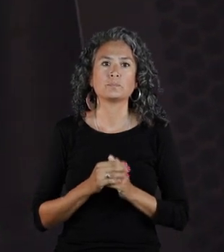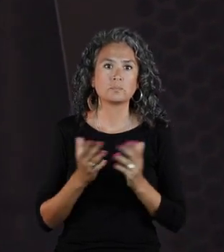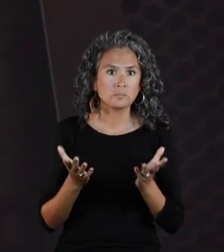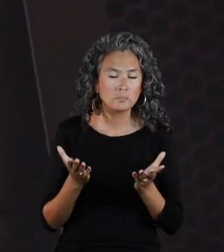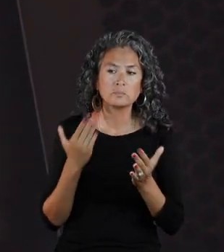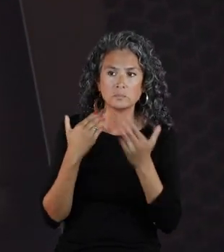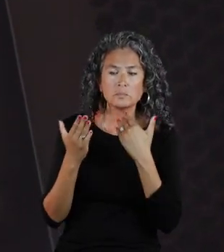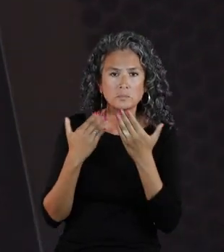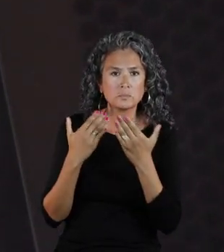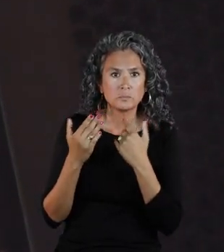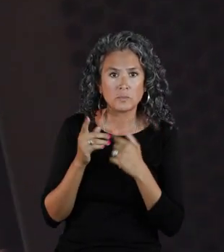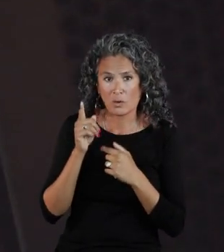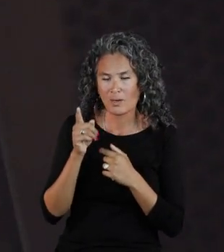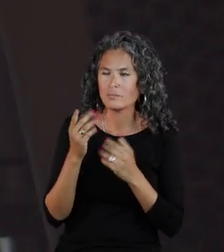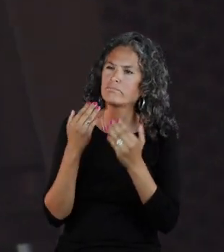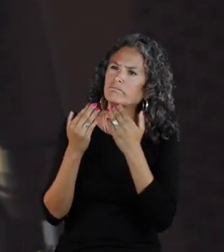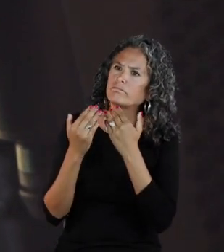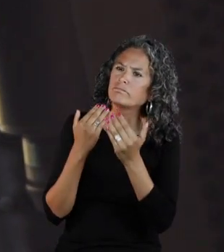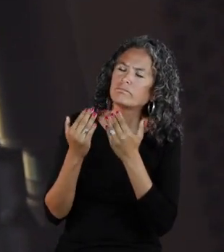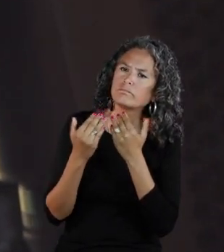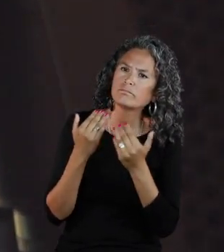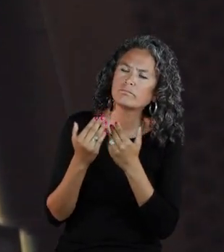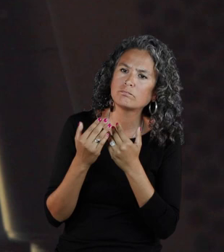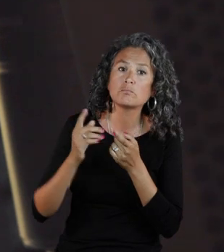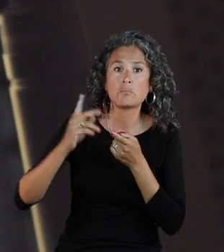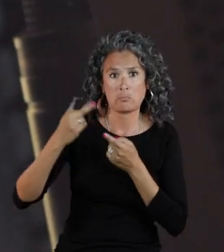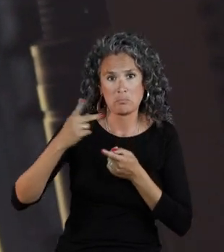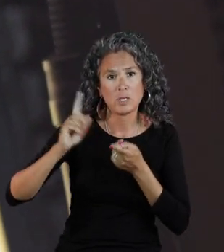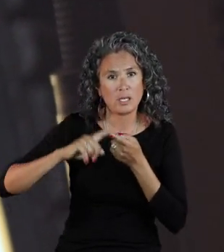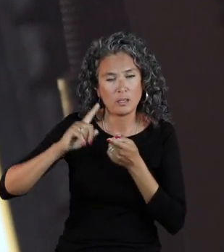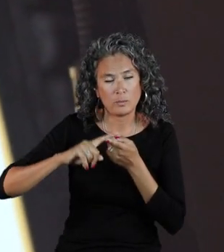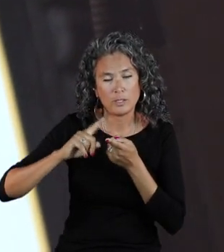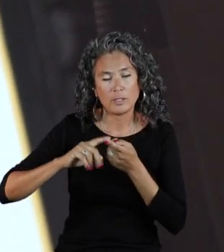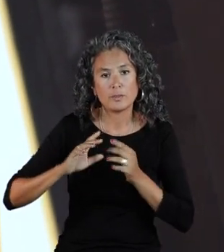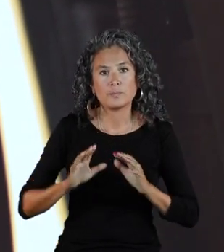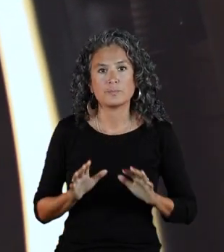y tuve una conversación con él en la que estuvimos de acuerdo